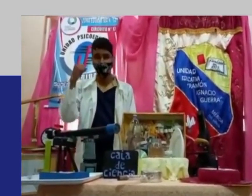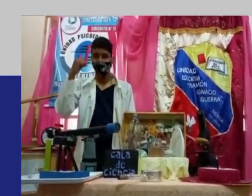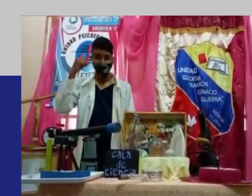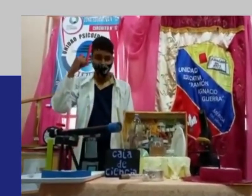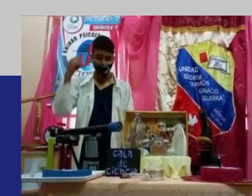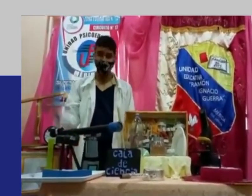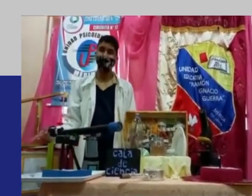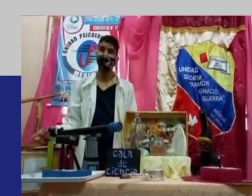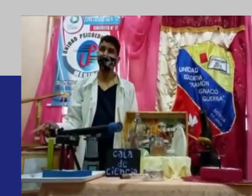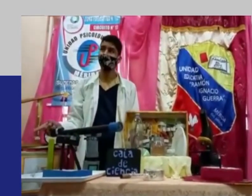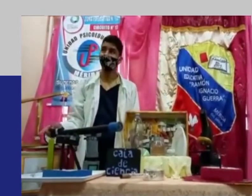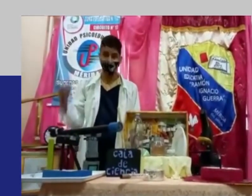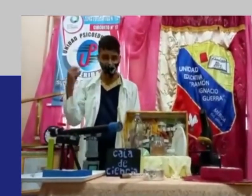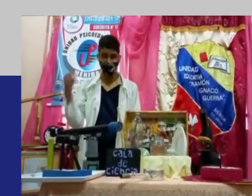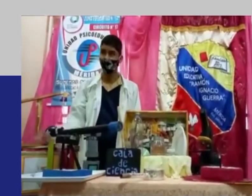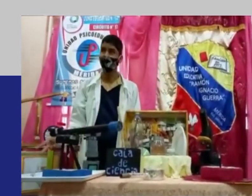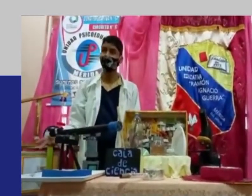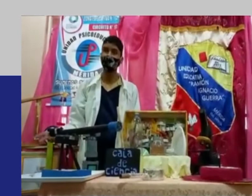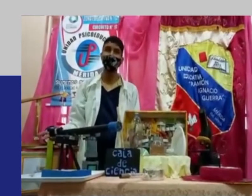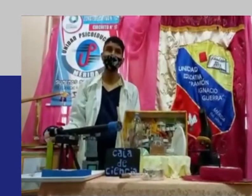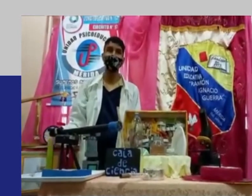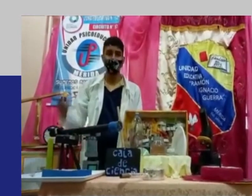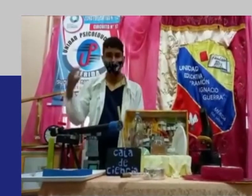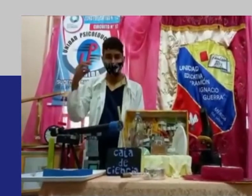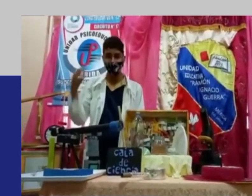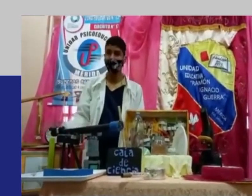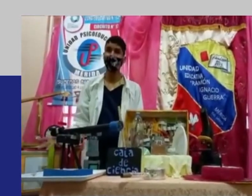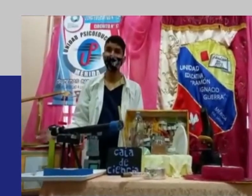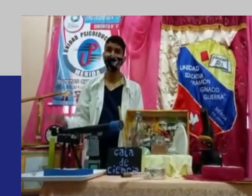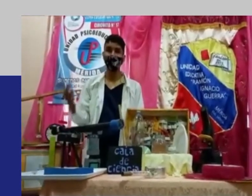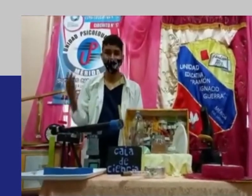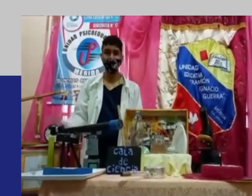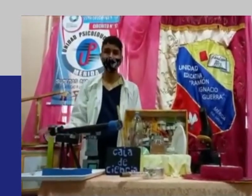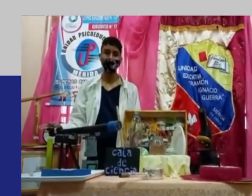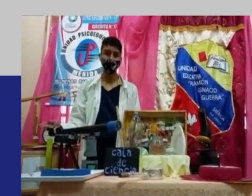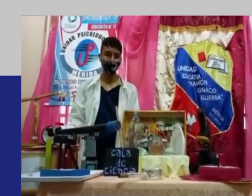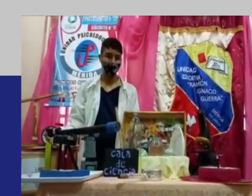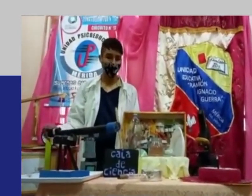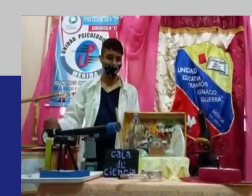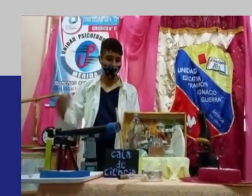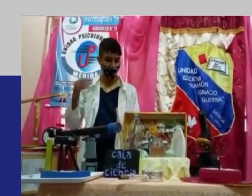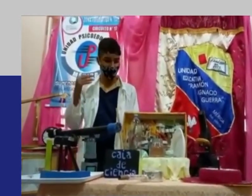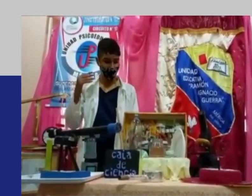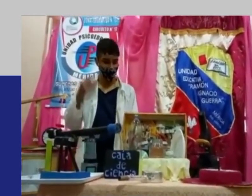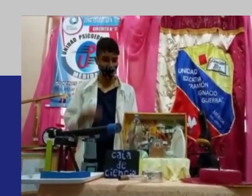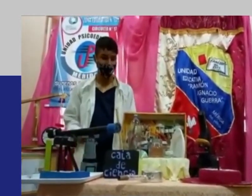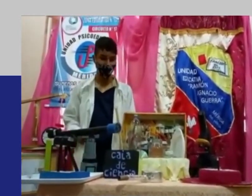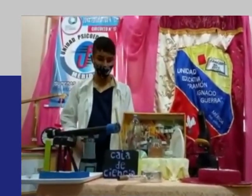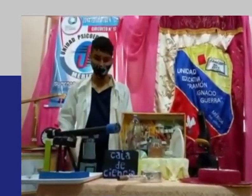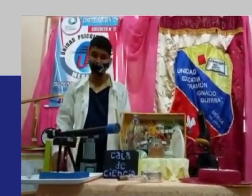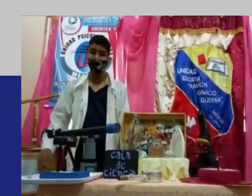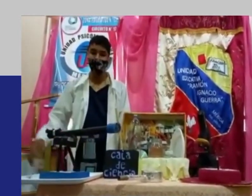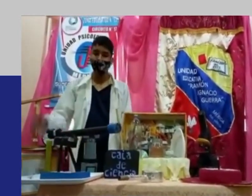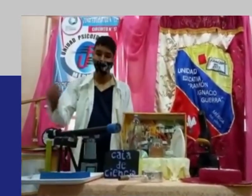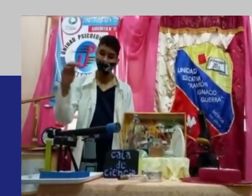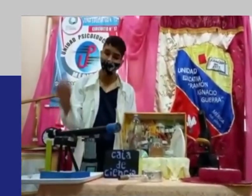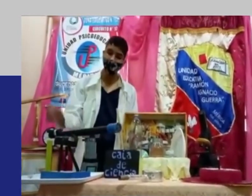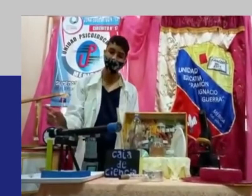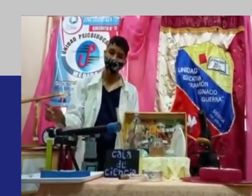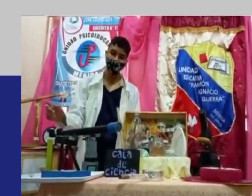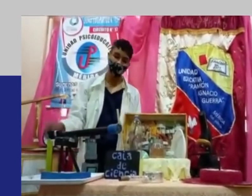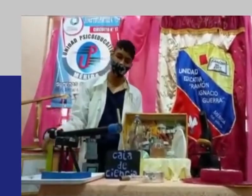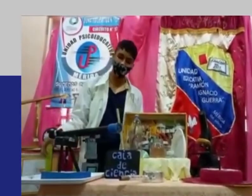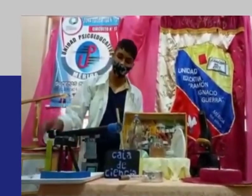de la fuerza de la luz, la fuerza del agua, el péndulo, la brújula y los cristales de hielo. Uno